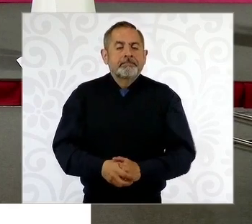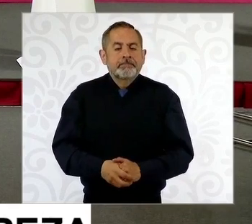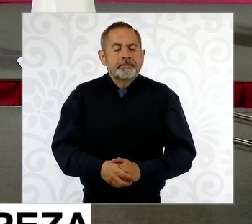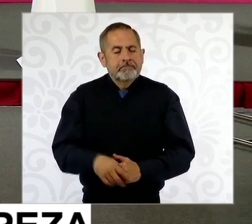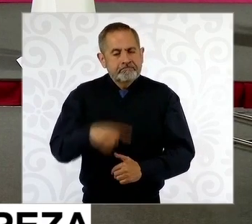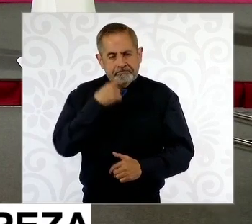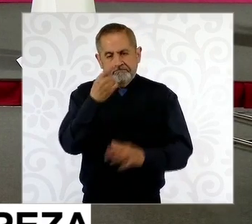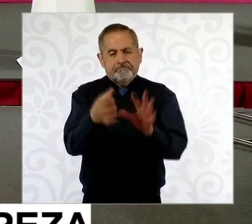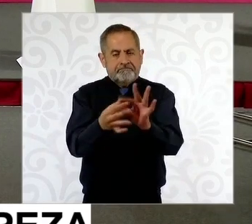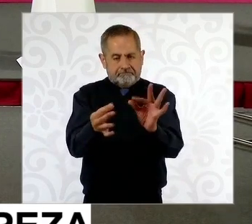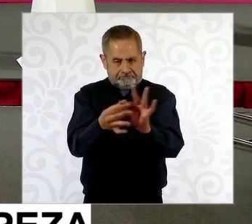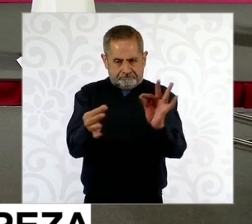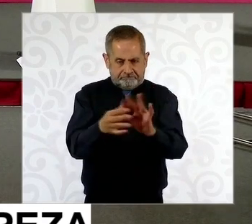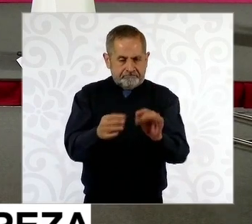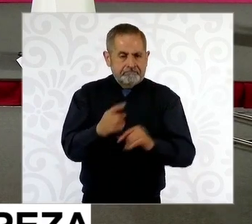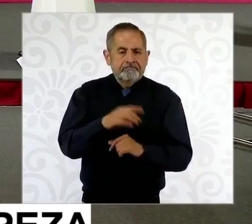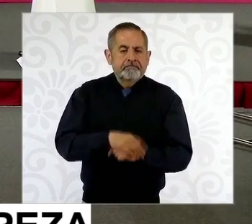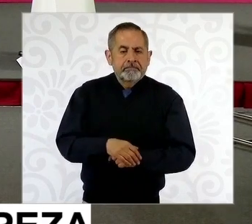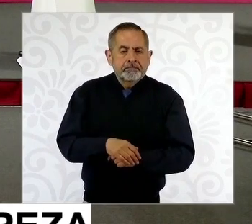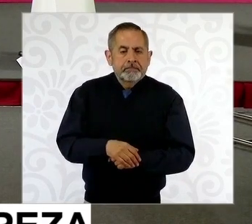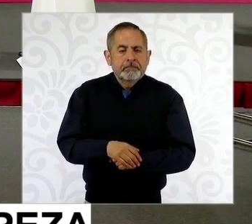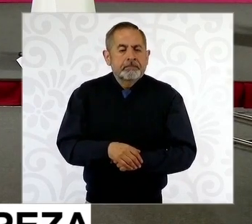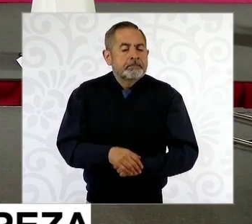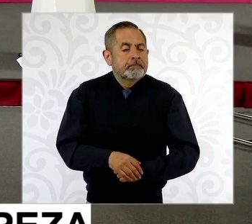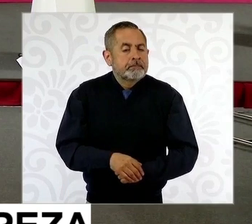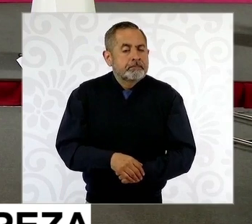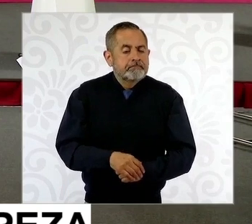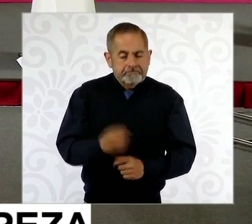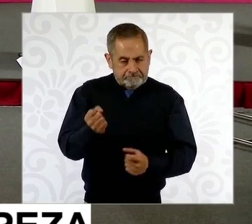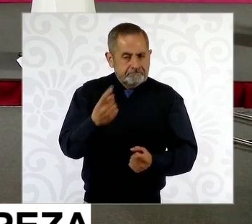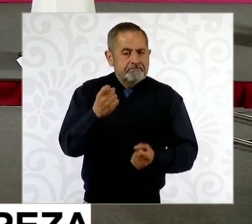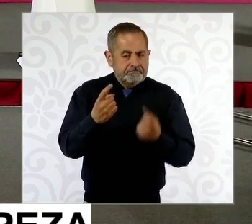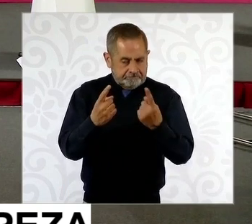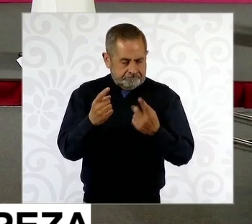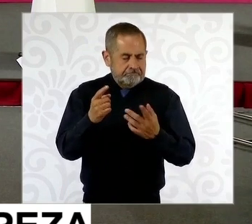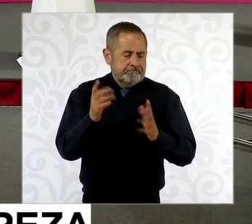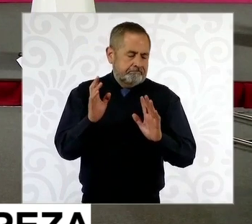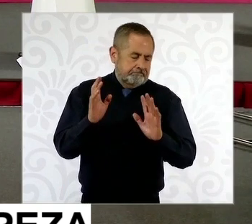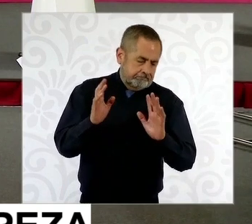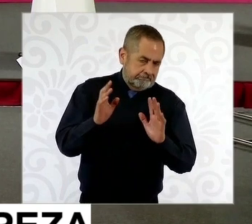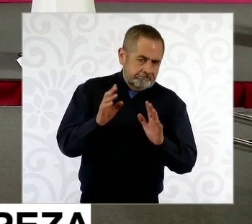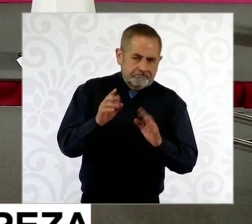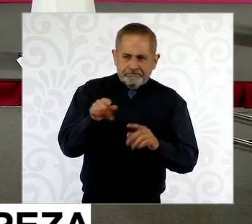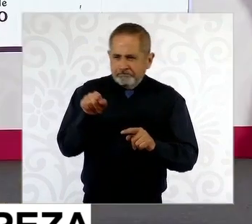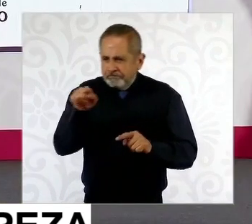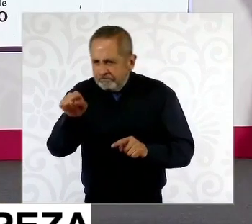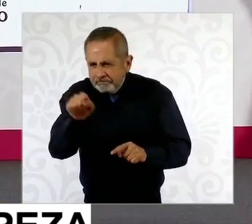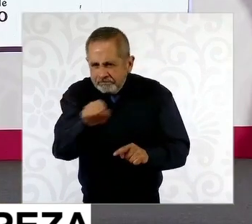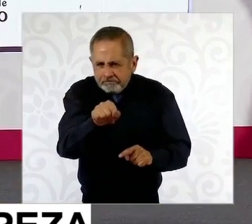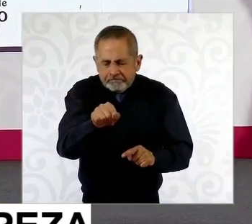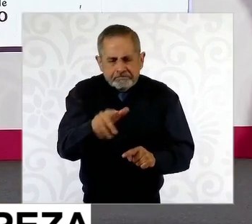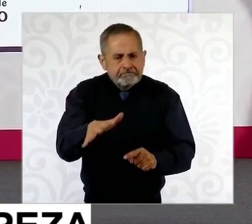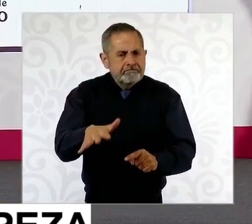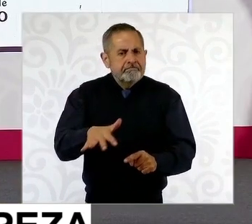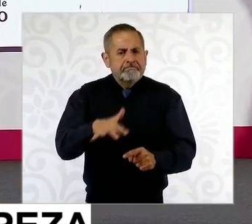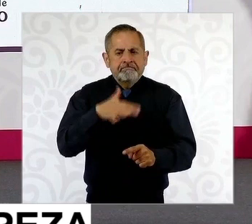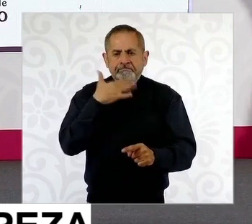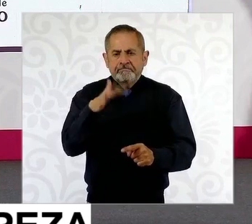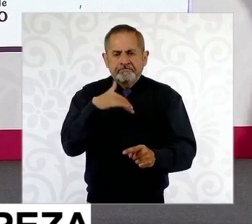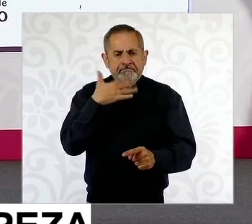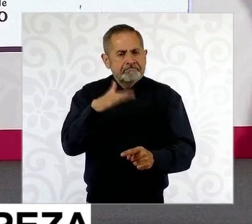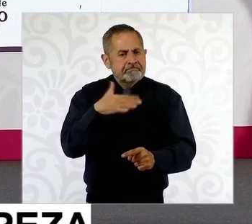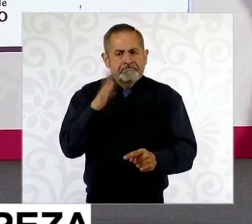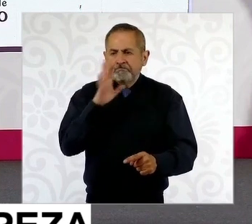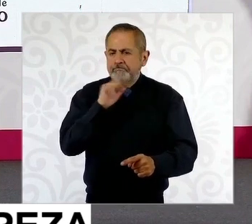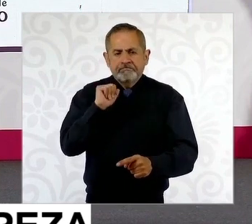comentar con ustedes algunos casos importantes de corrupción que nosotros hemos encontrado